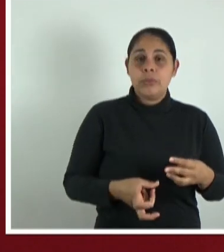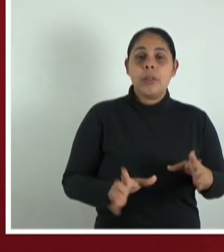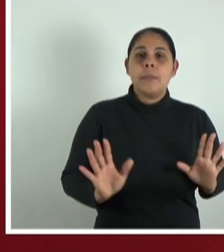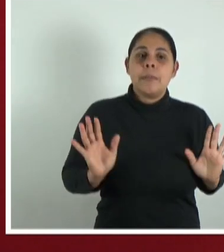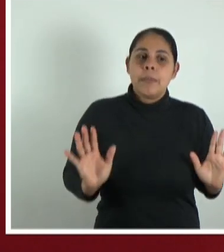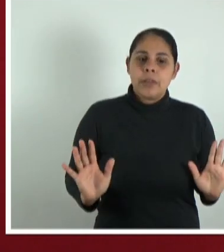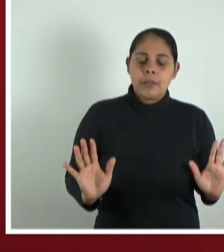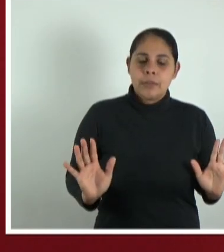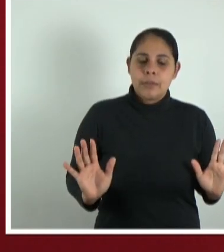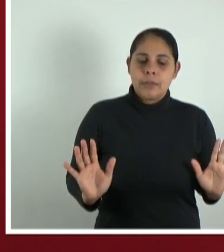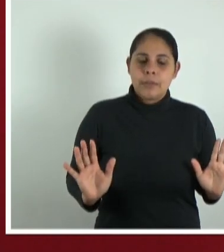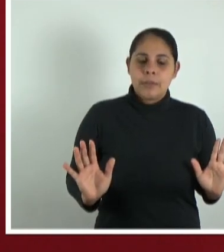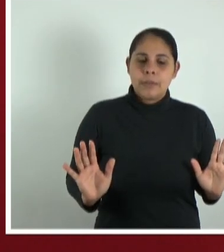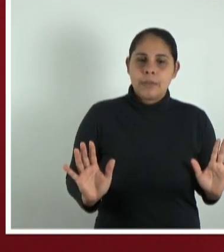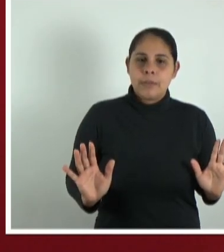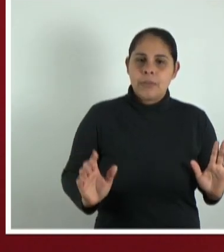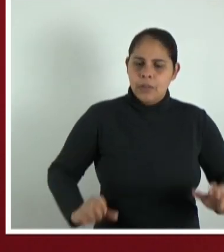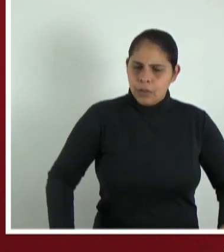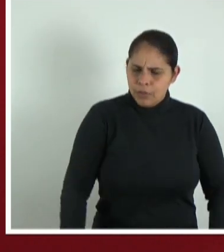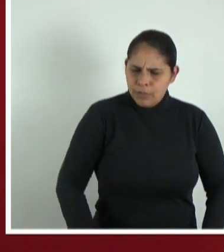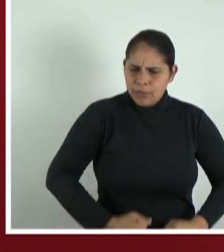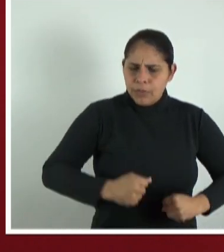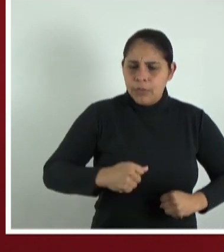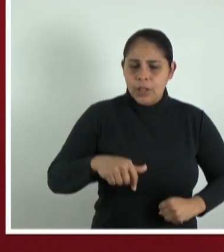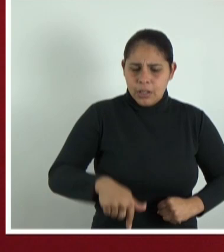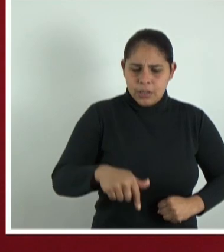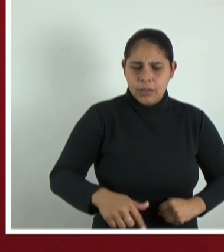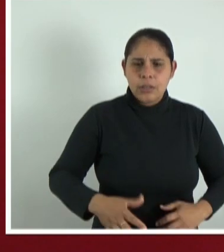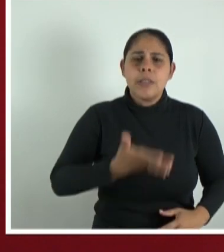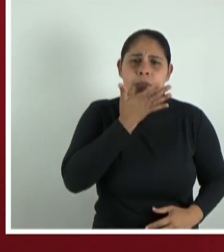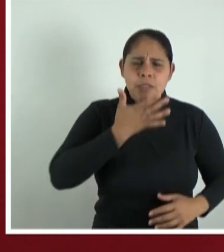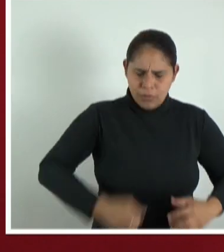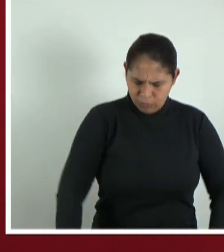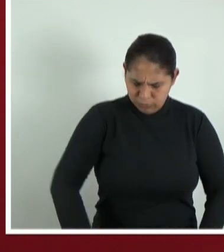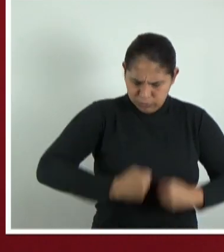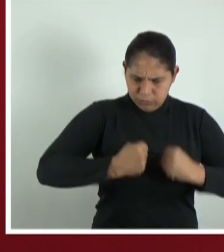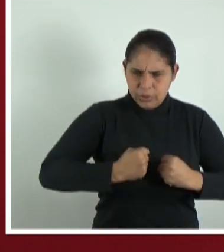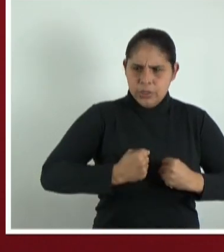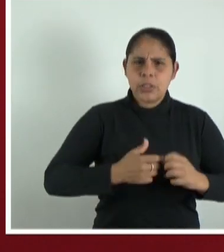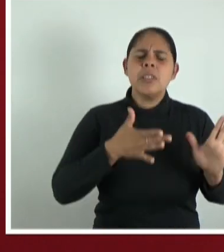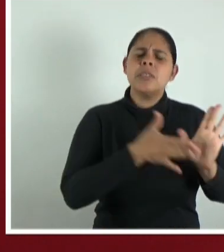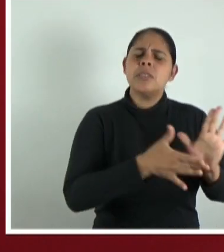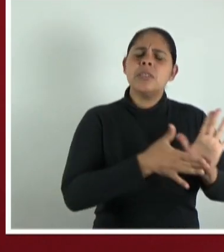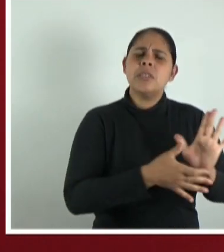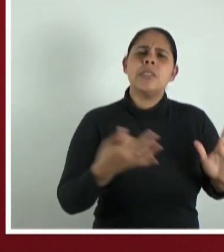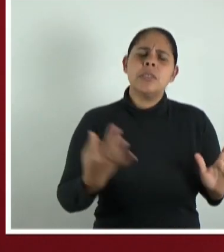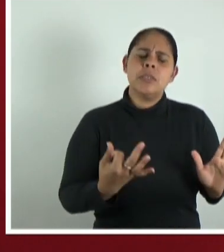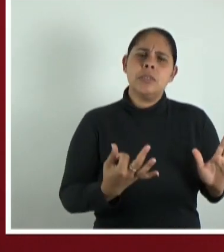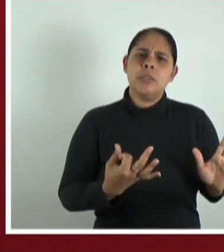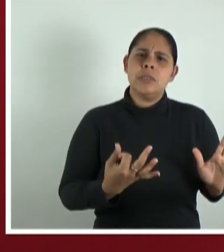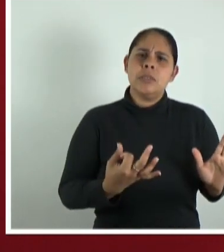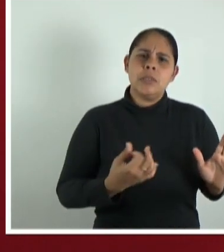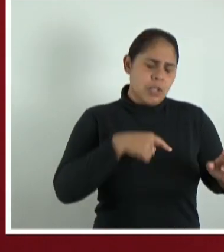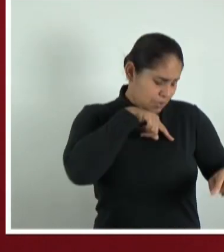esta palabra, fortalecer, es una palabra que describe la fuerza interior.